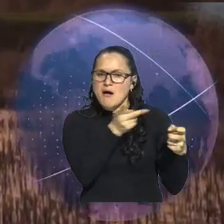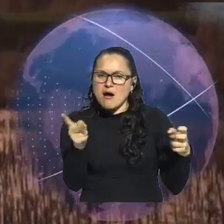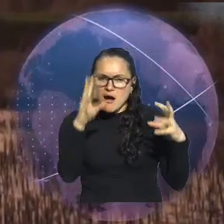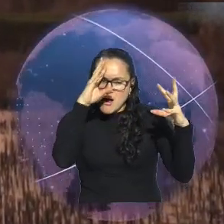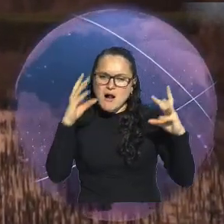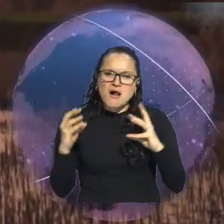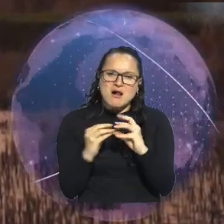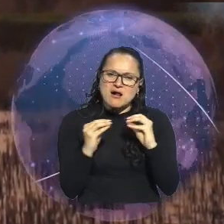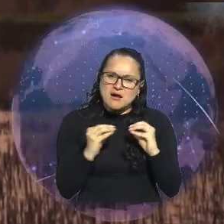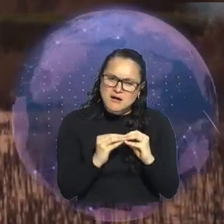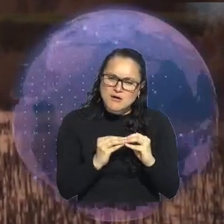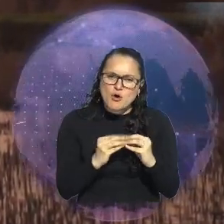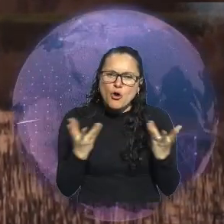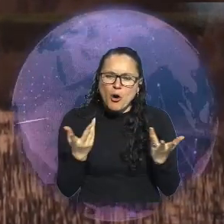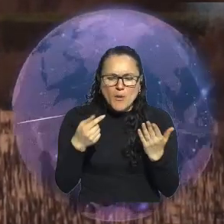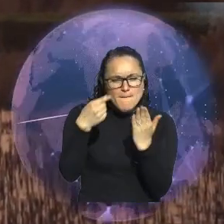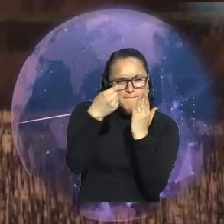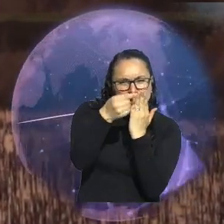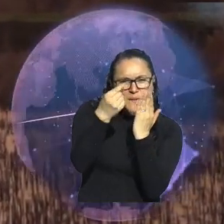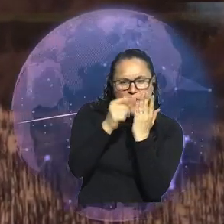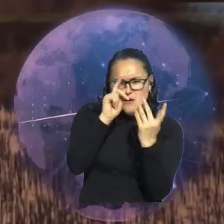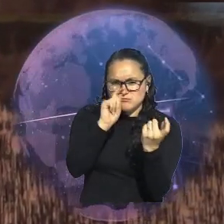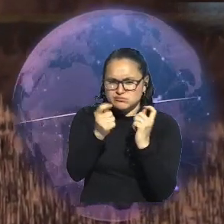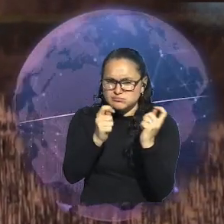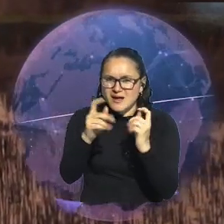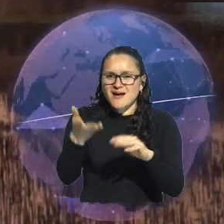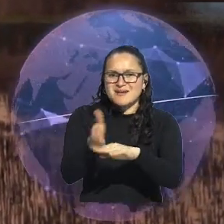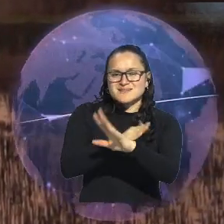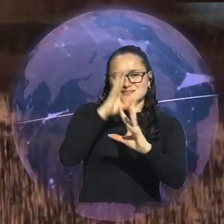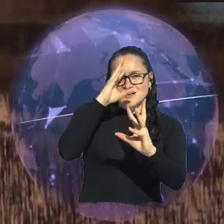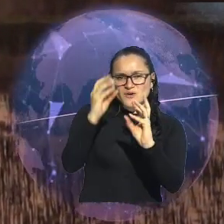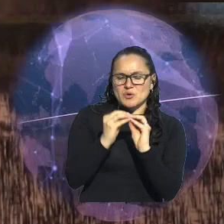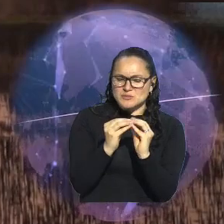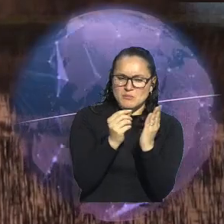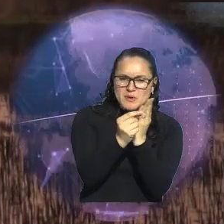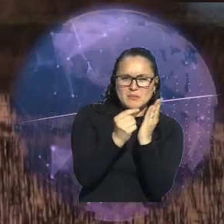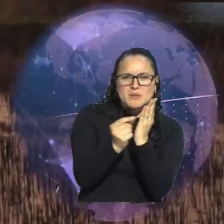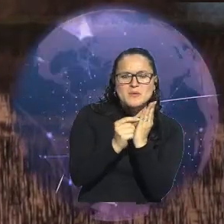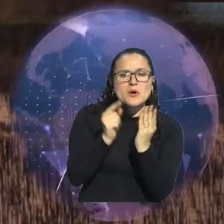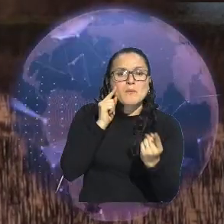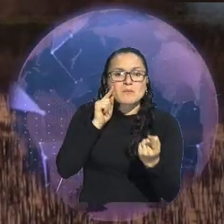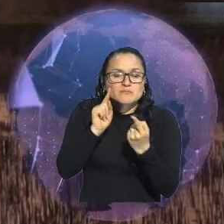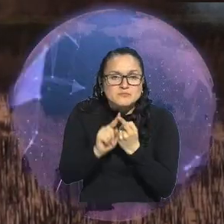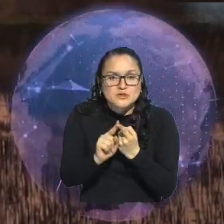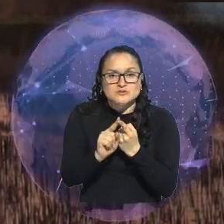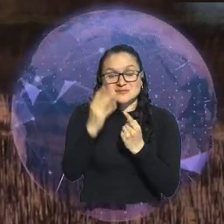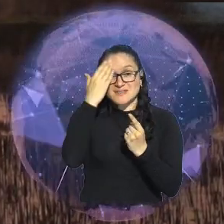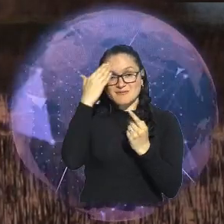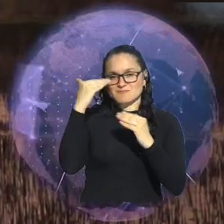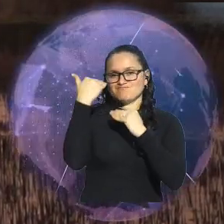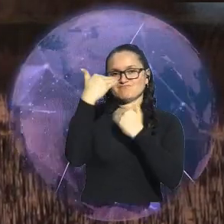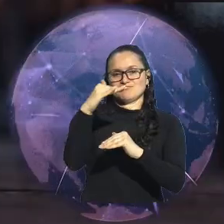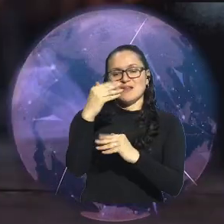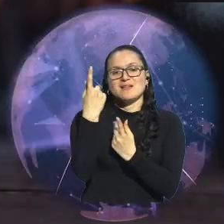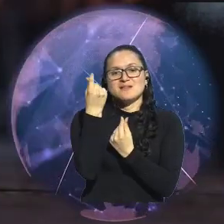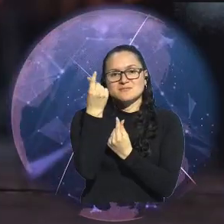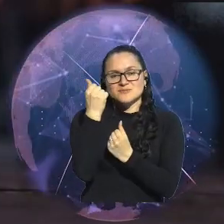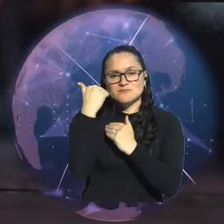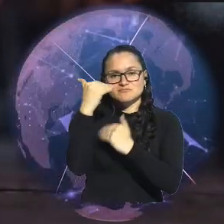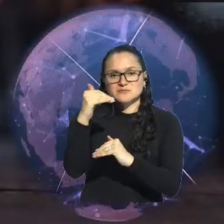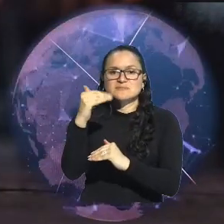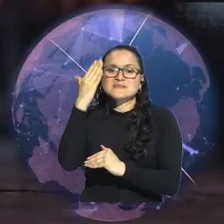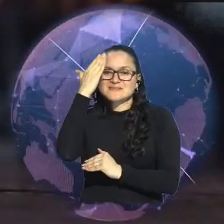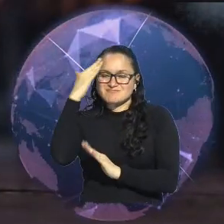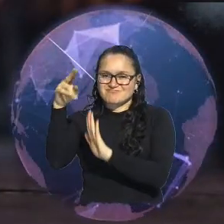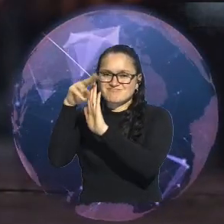con la revisión y ajustes de los acuerdos a los que haya lugar en cumplimiento de los topes tarifarios y demás disposiciones del